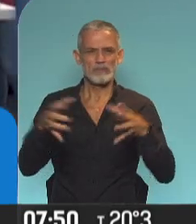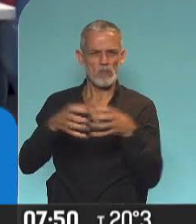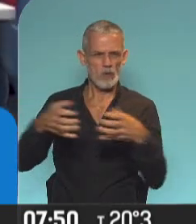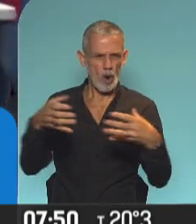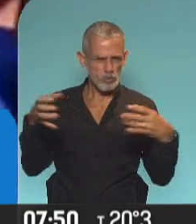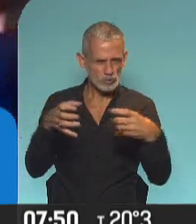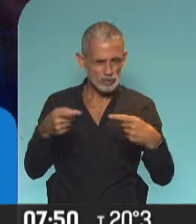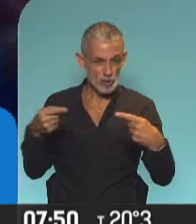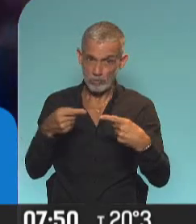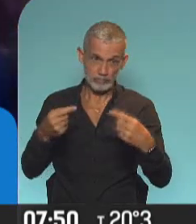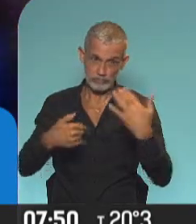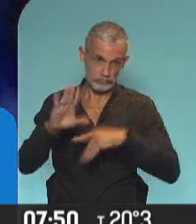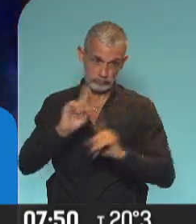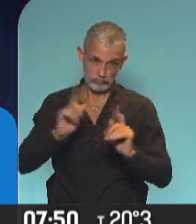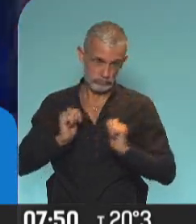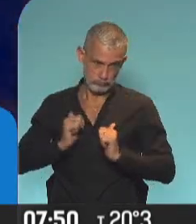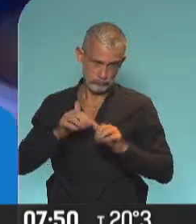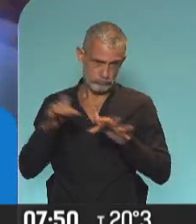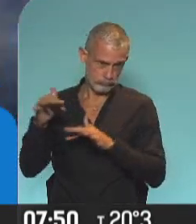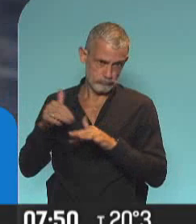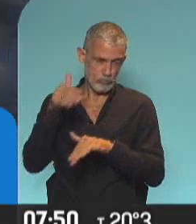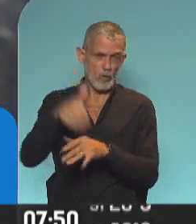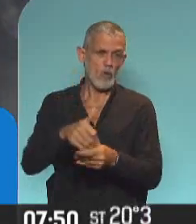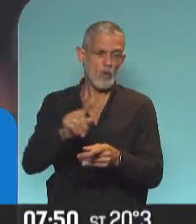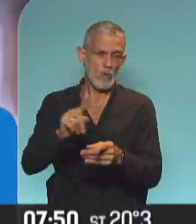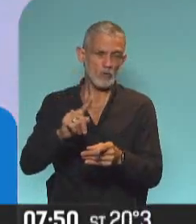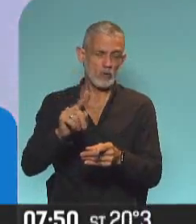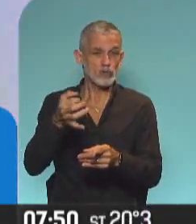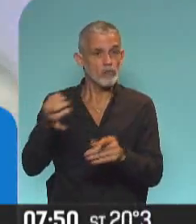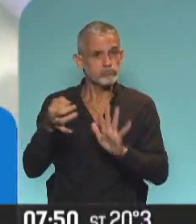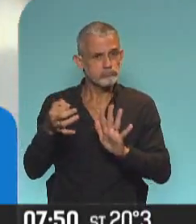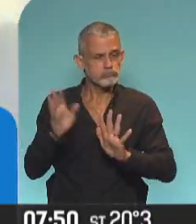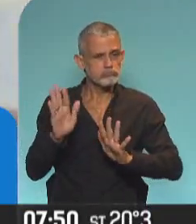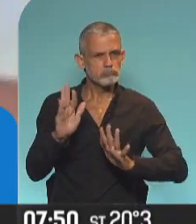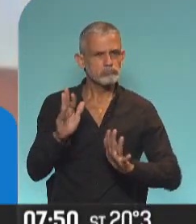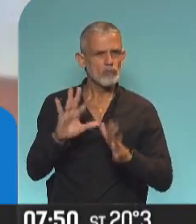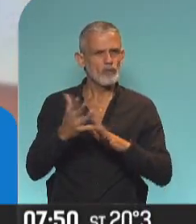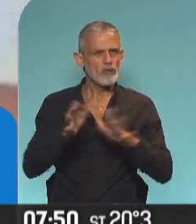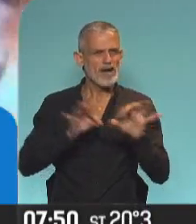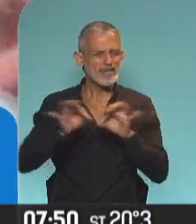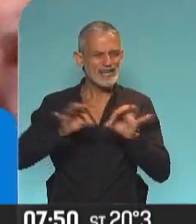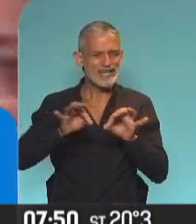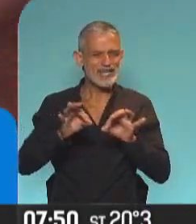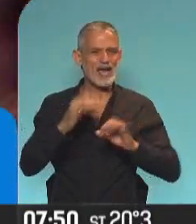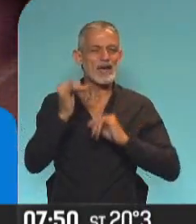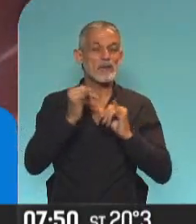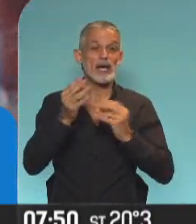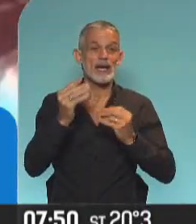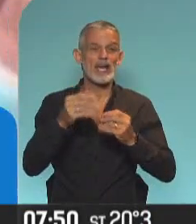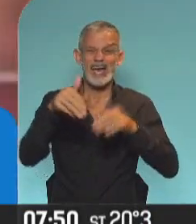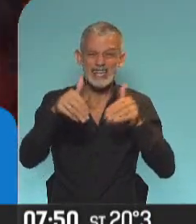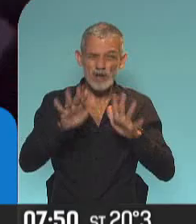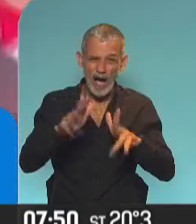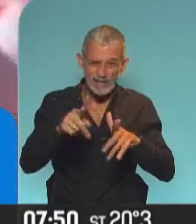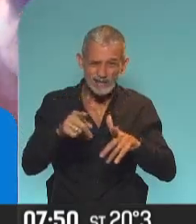presentó a las elecciones parlamentarias con el argumento, desde mi punto de vista correcto el argumento, no la táctica de no presentarse, pero el argumento de que no eran justas,